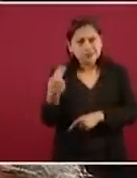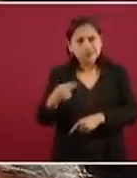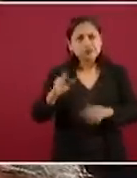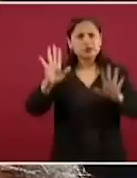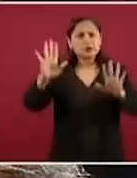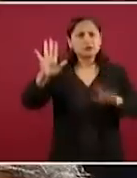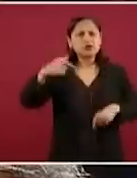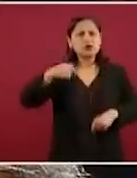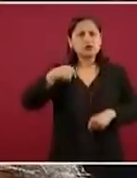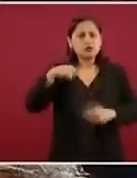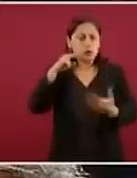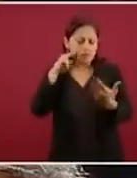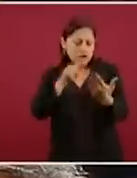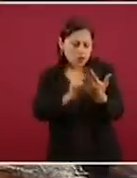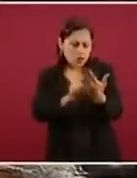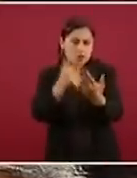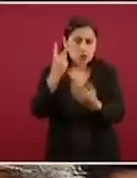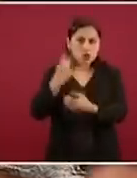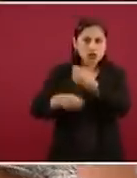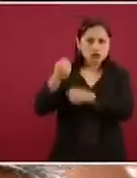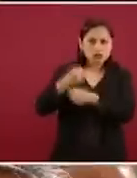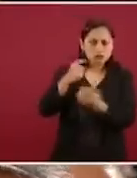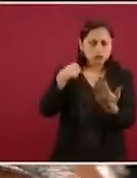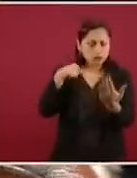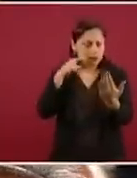tuit, por eso voté por usted.